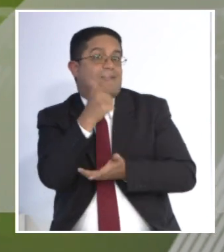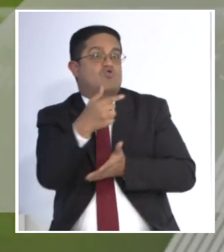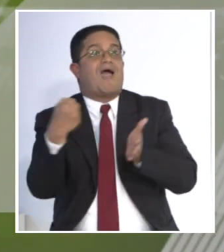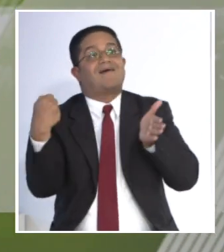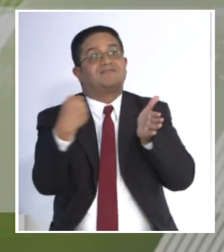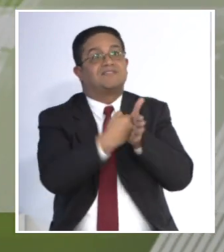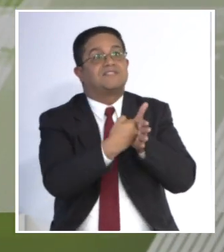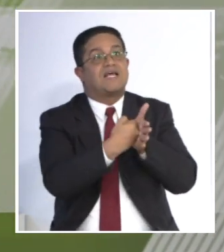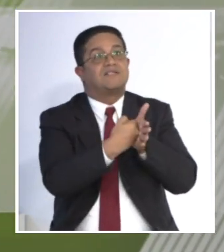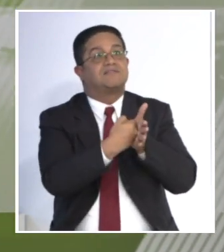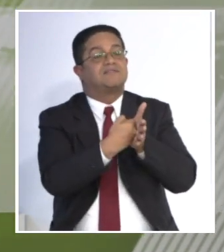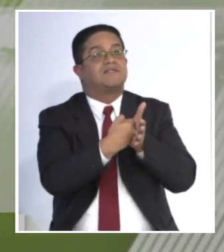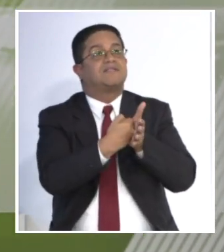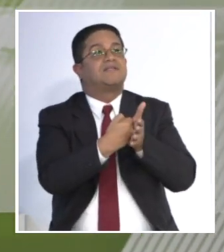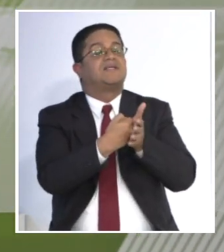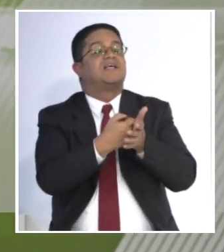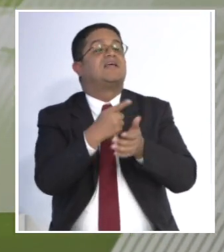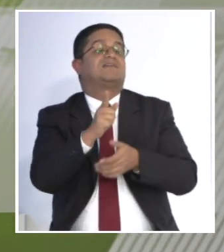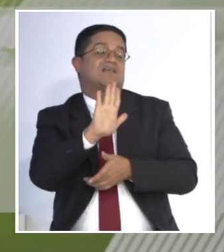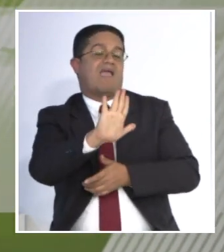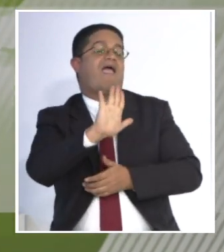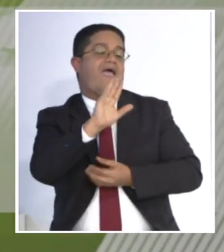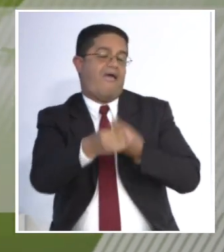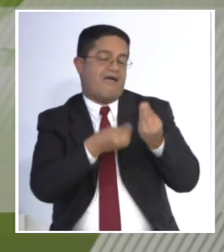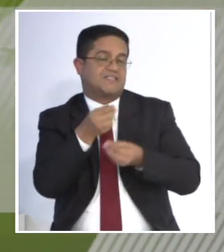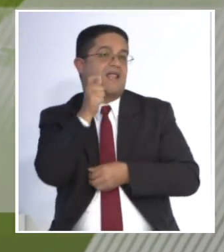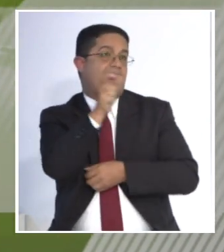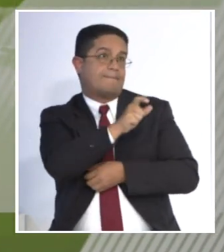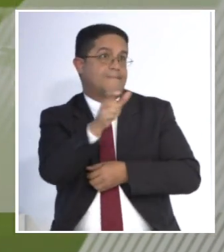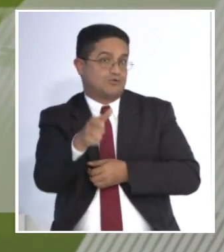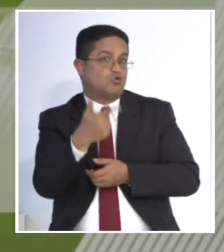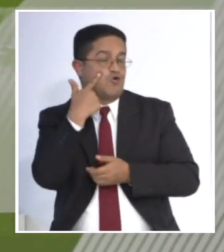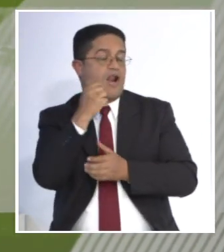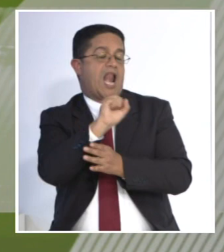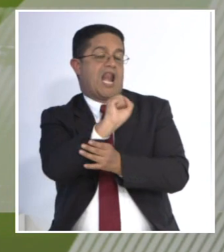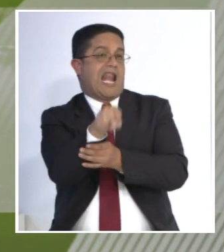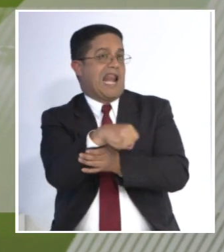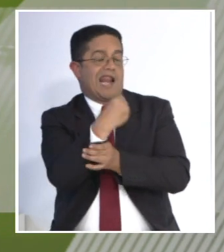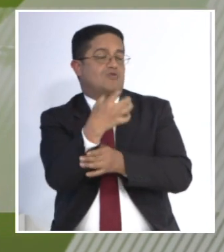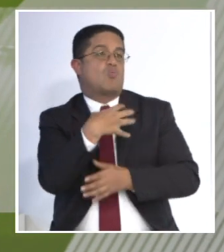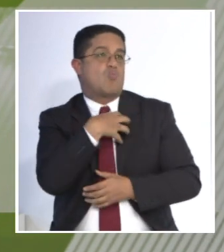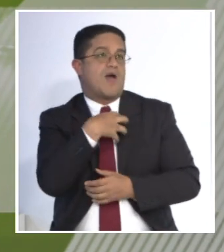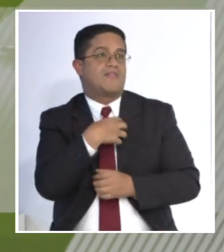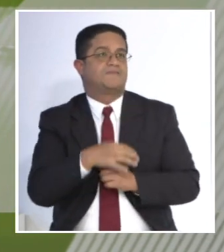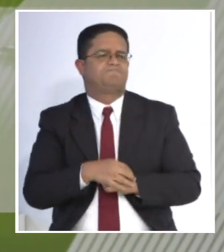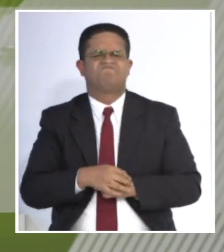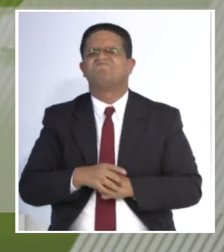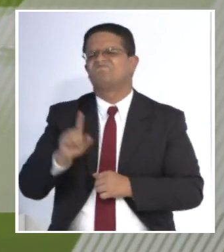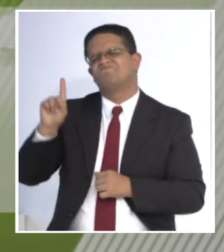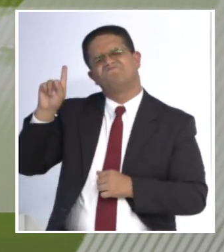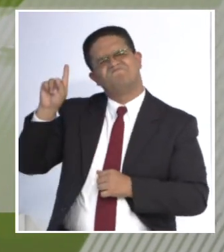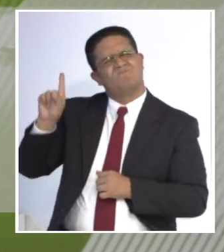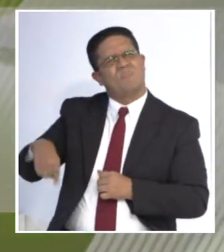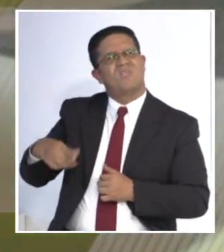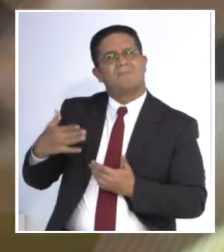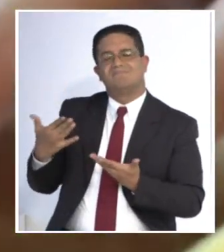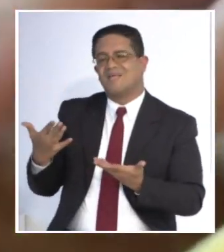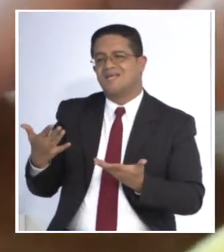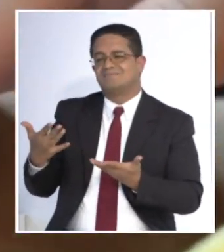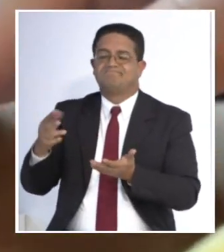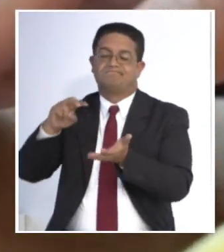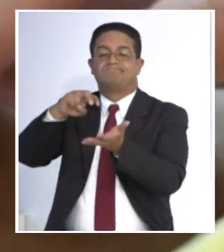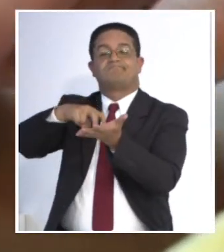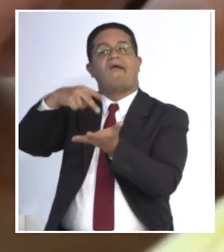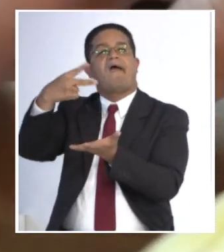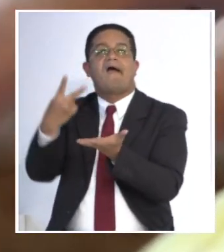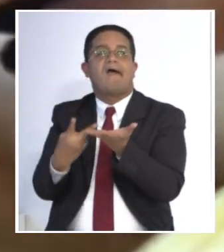localizada afectan de manera puntual áreas determinadas de la muñeca o de la mano. Claro, también sucede que cuando nos caemos